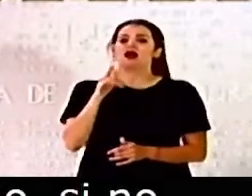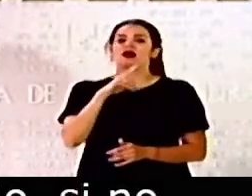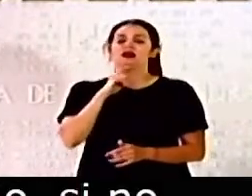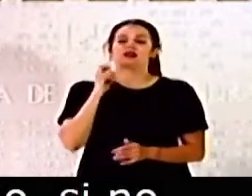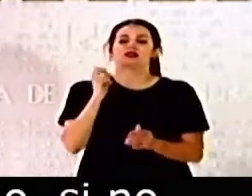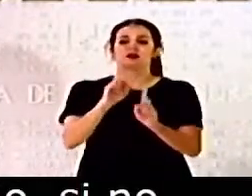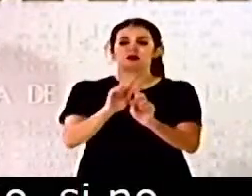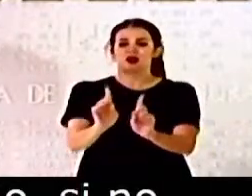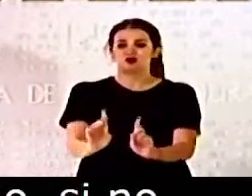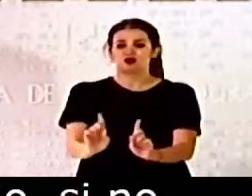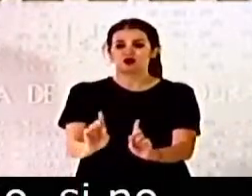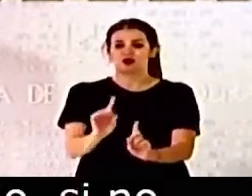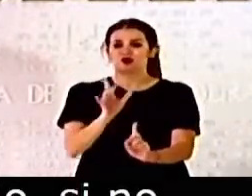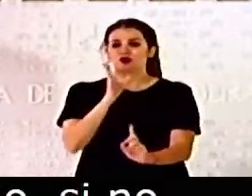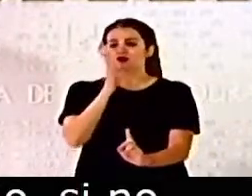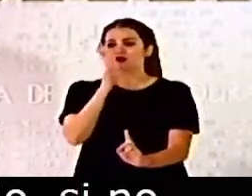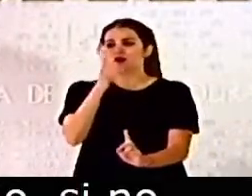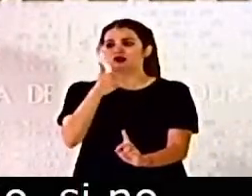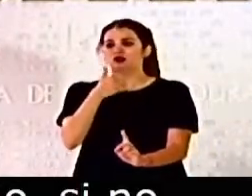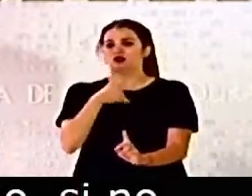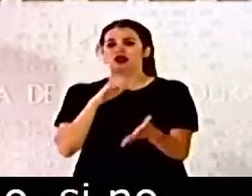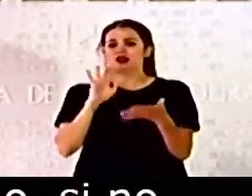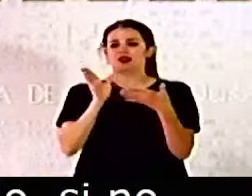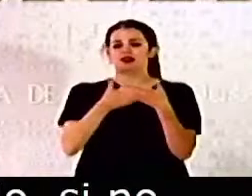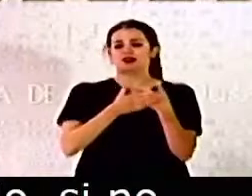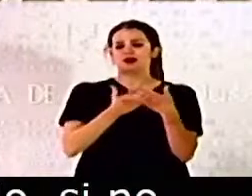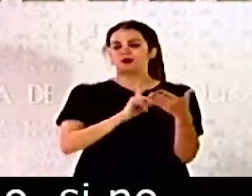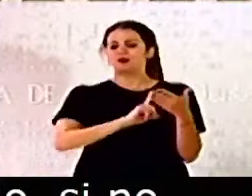para saltarme el perímetro.